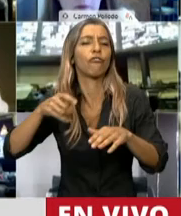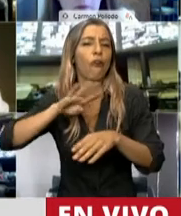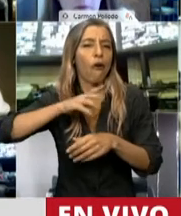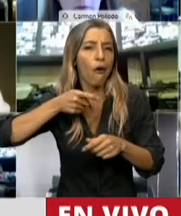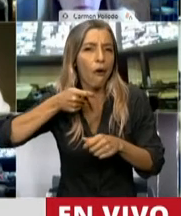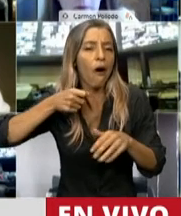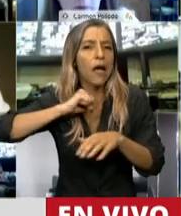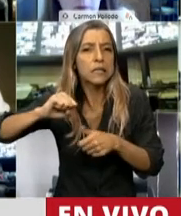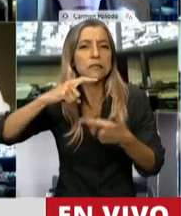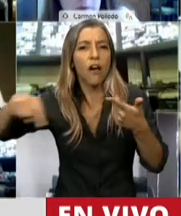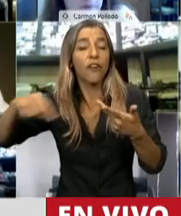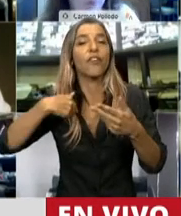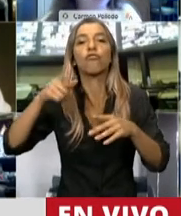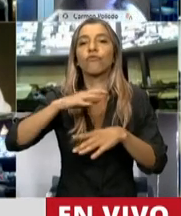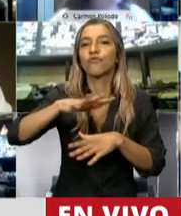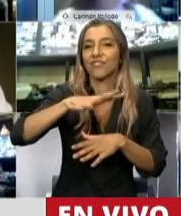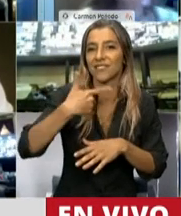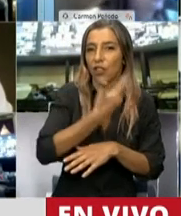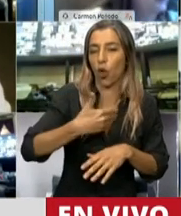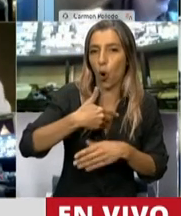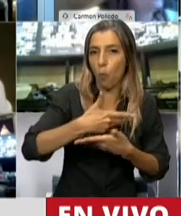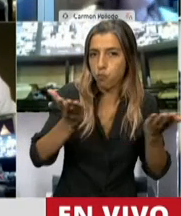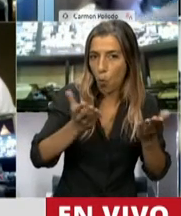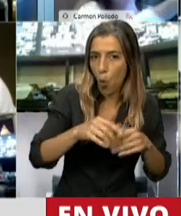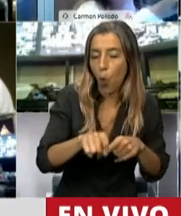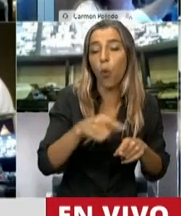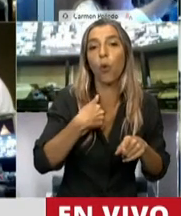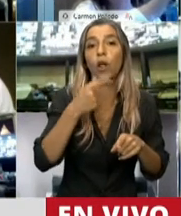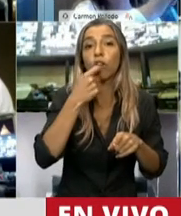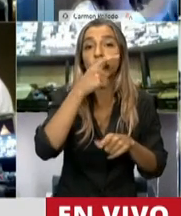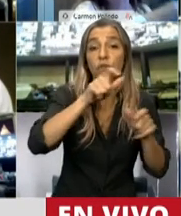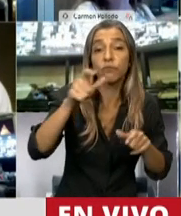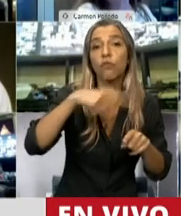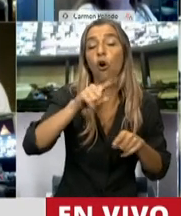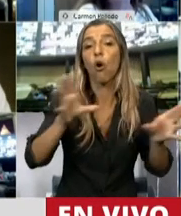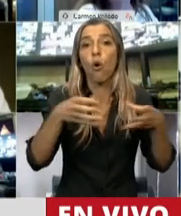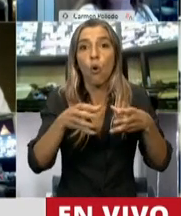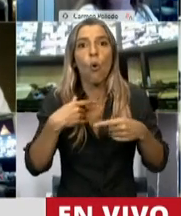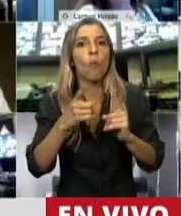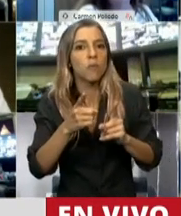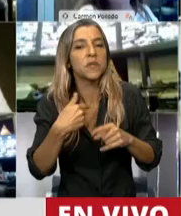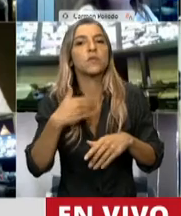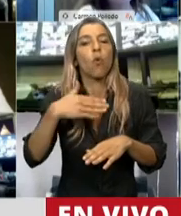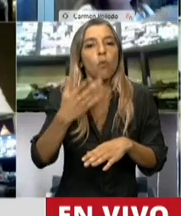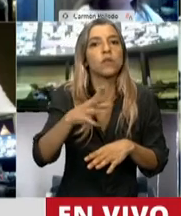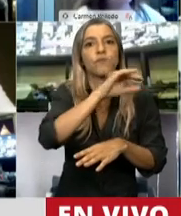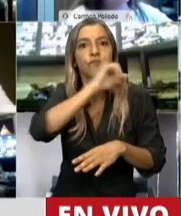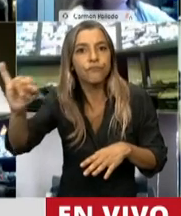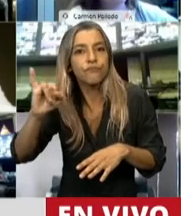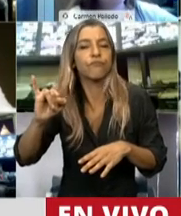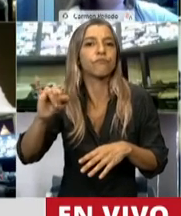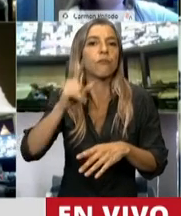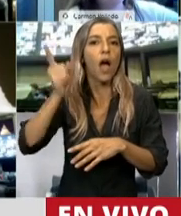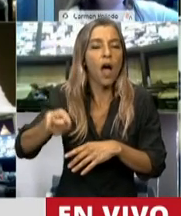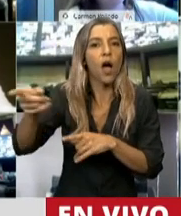públicos identidades del sector público interviniendo como querellante en el proceso las mismas no podrán desistir expresa ni